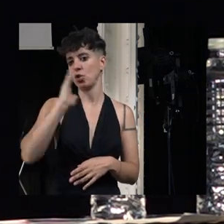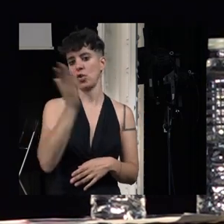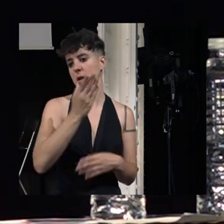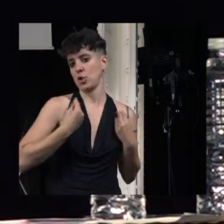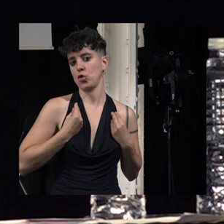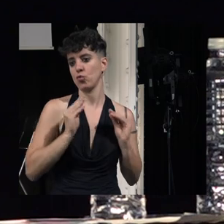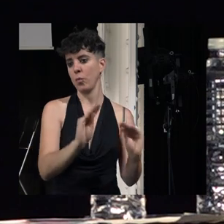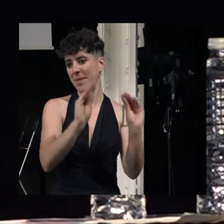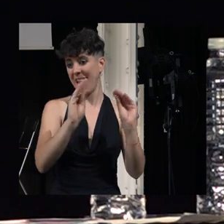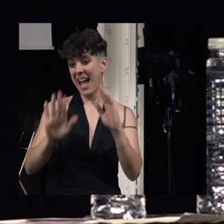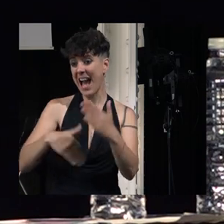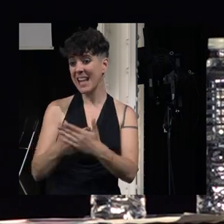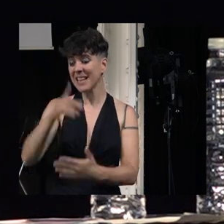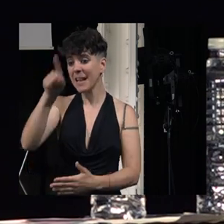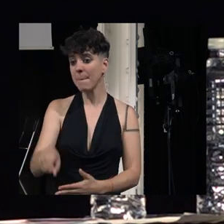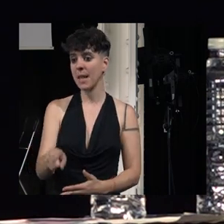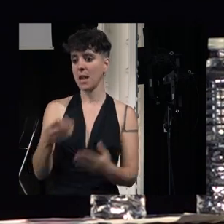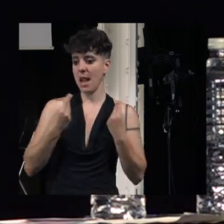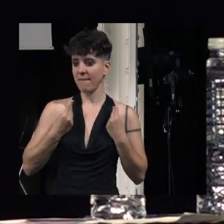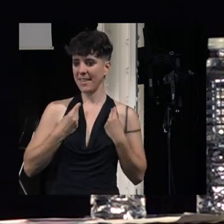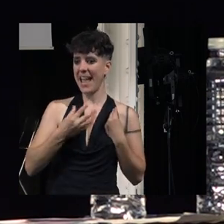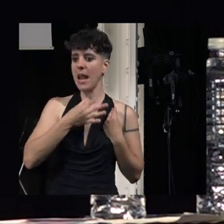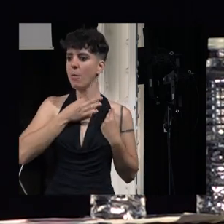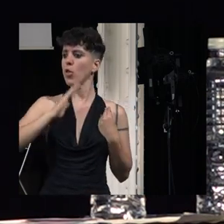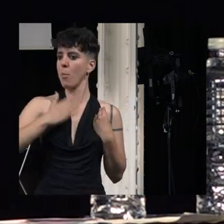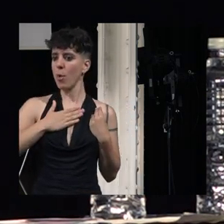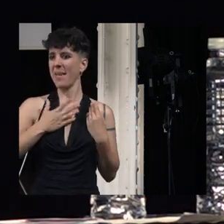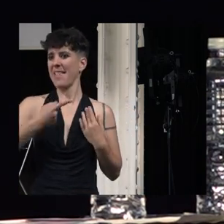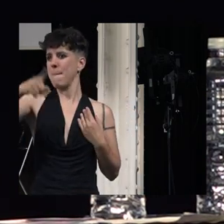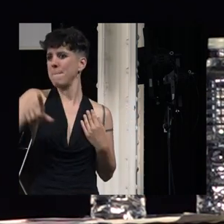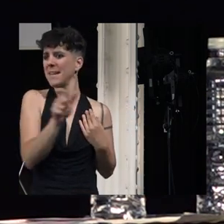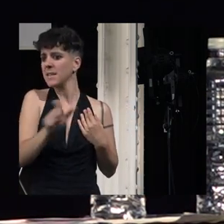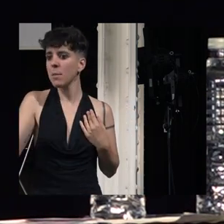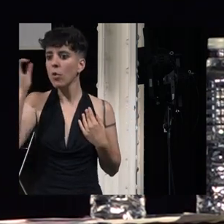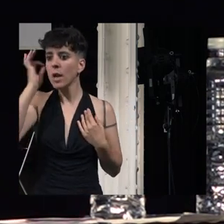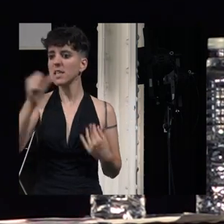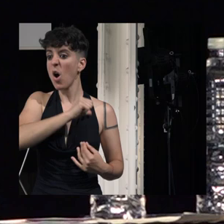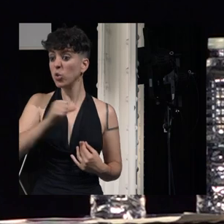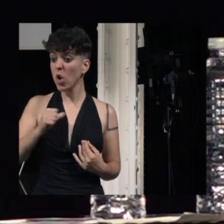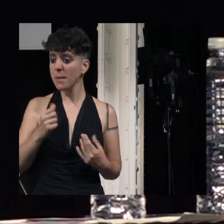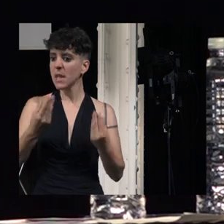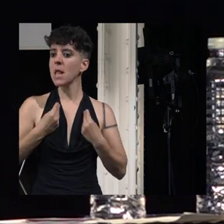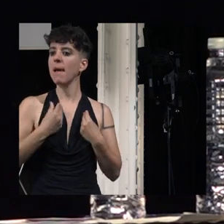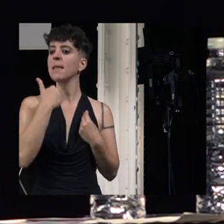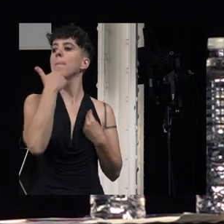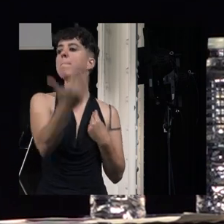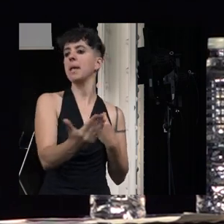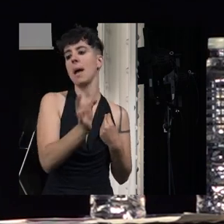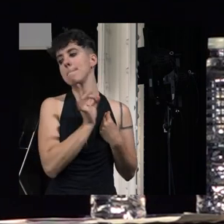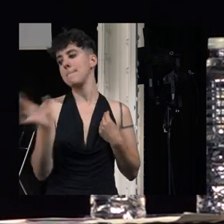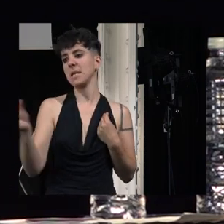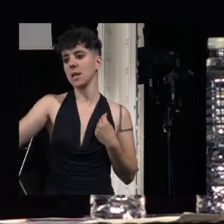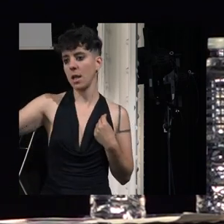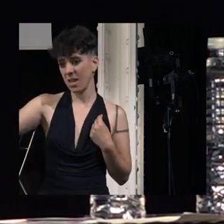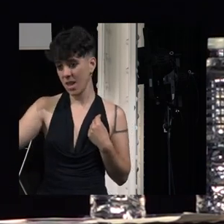incluso perjudicando la vida y la voz propia de miles de mujeres autónomas que saben más de la vida que ellas, perdón.